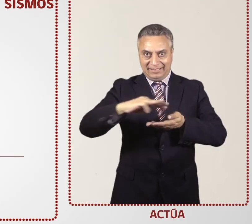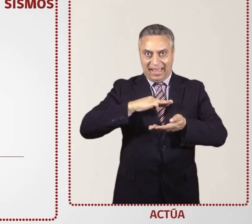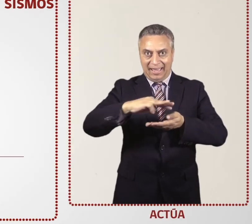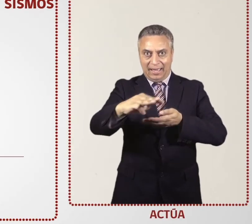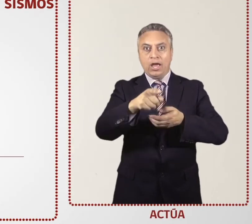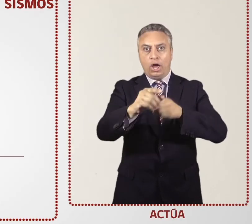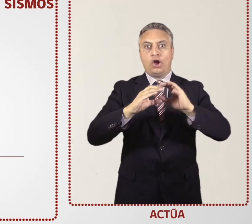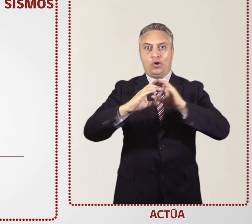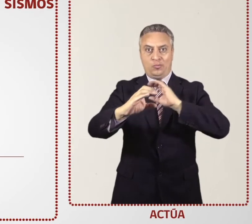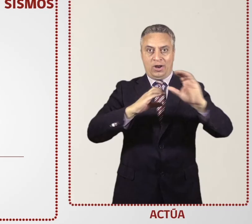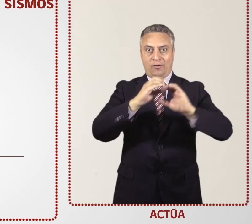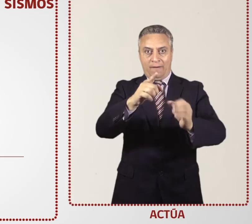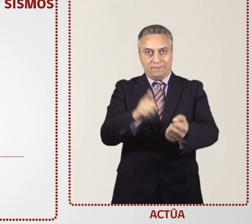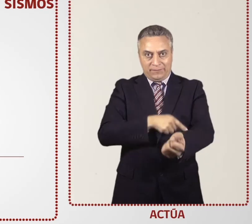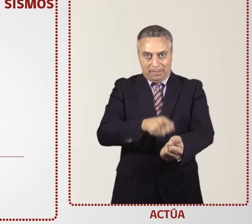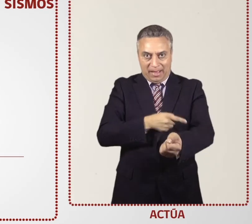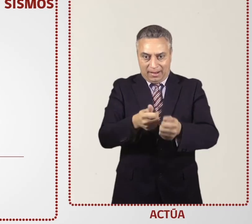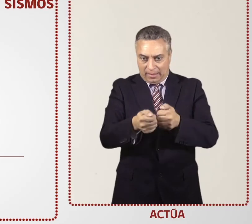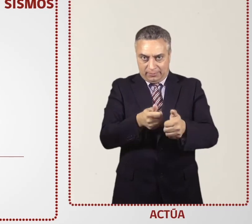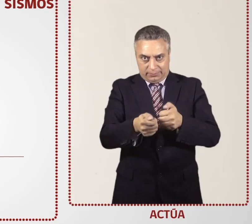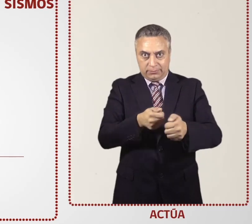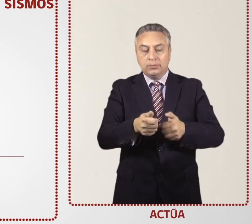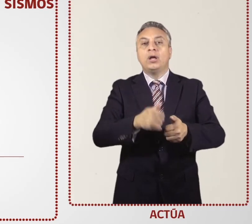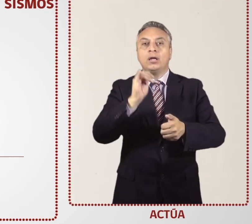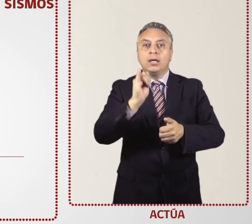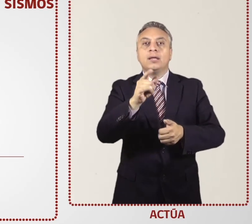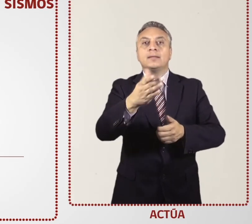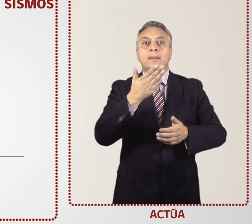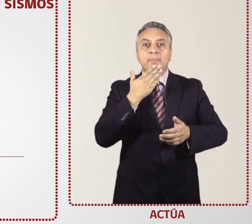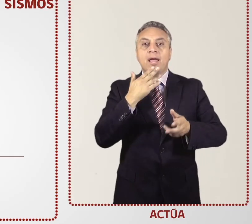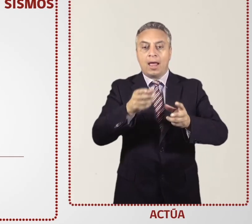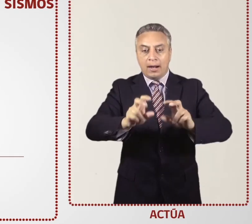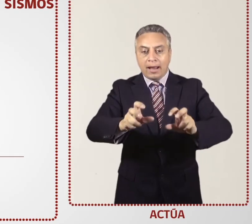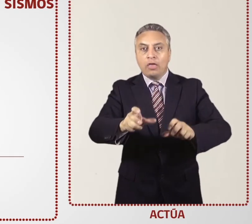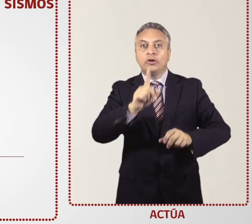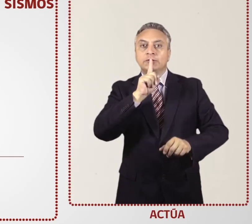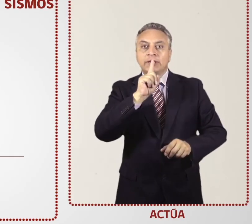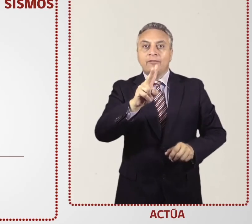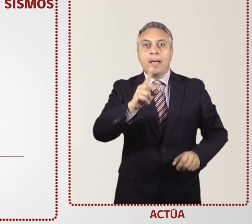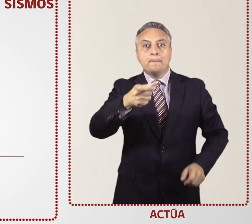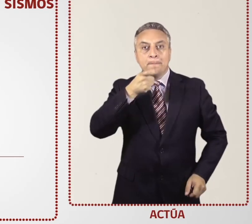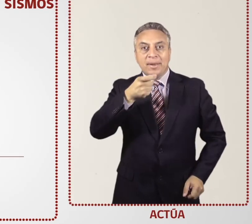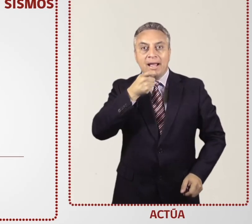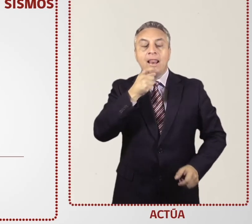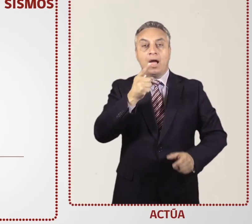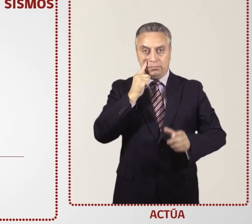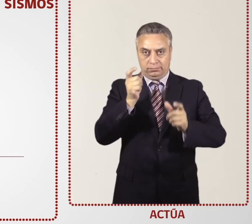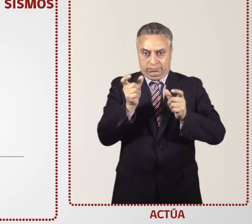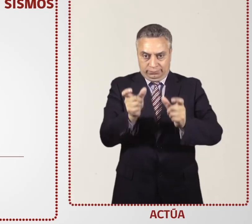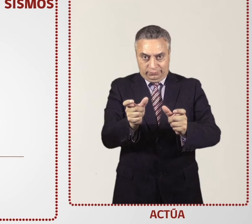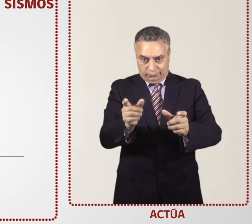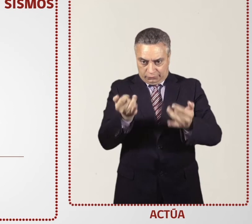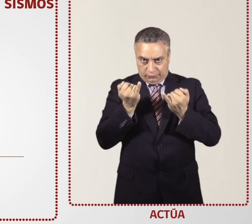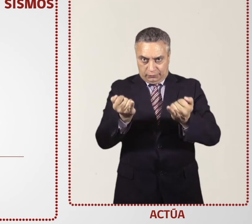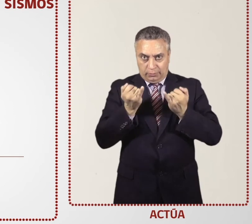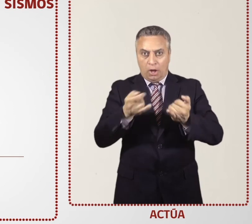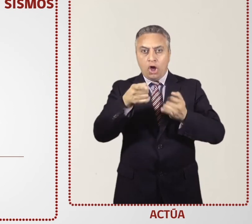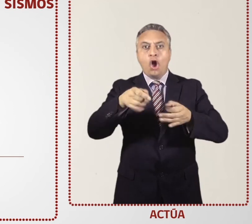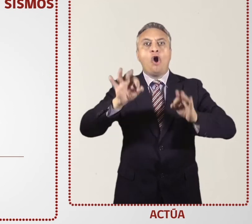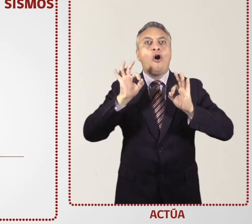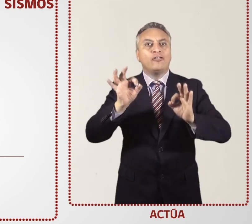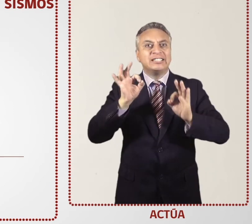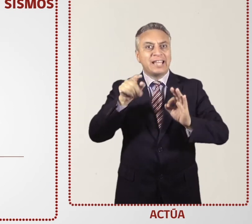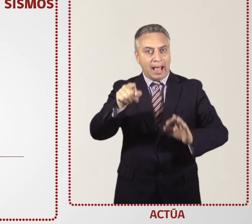Utiliza mensajes de texto para comunicarte con tu familia y mantente informado con una radio o televisora a pilas y solo sigue